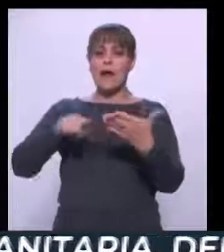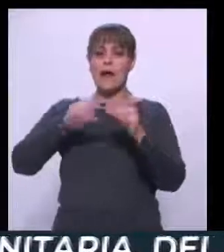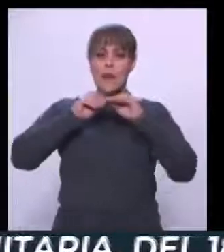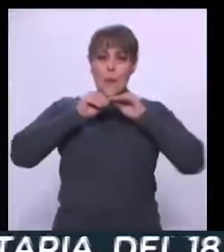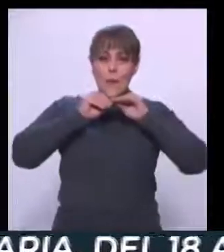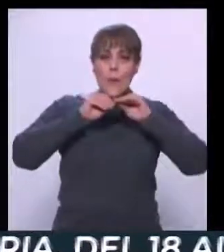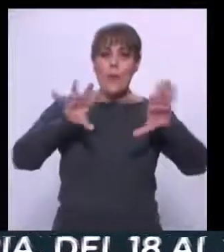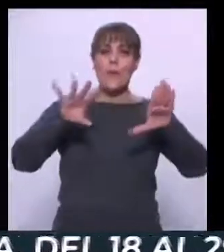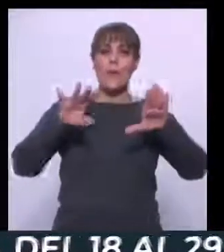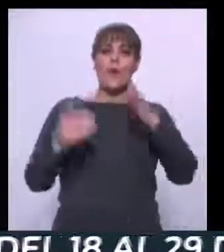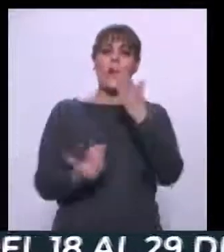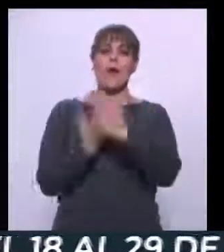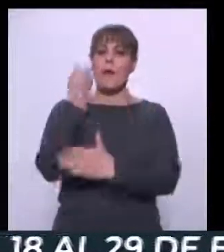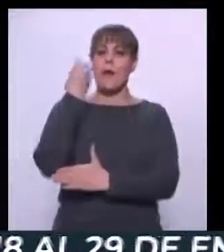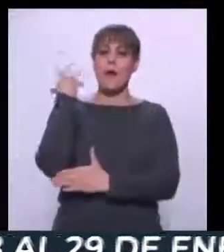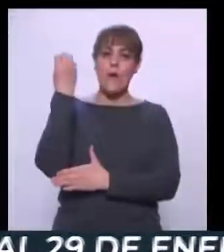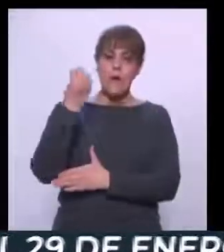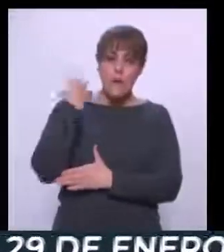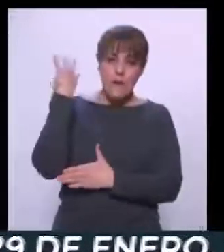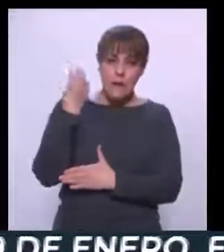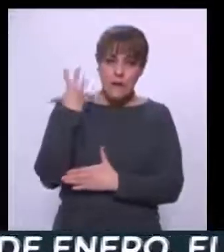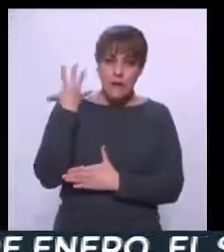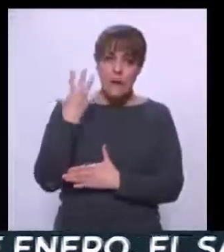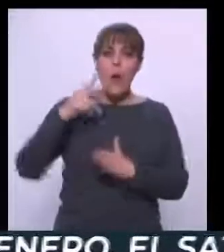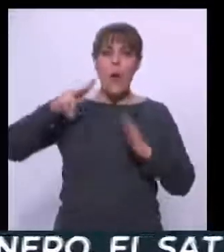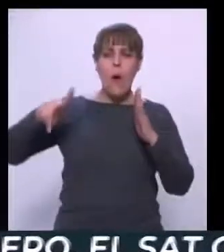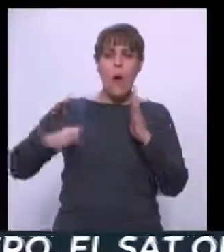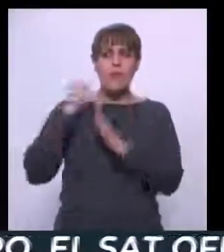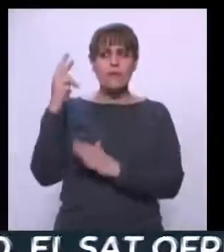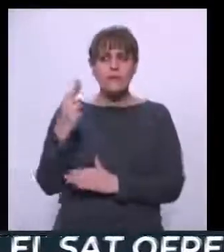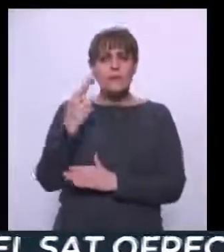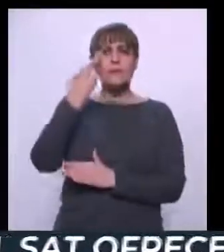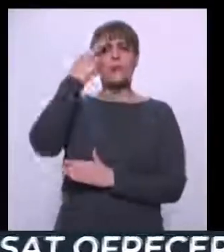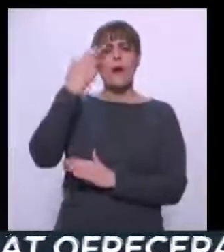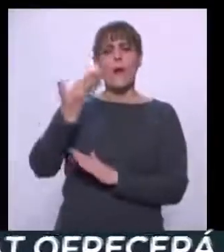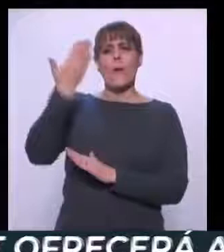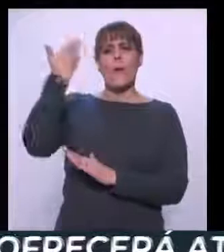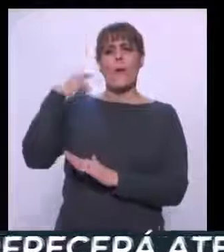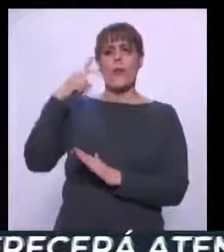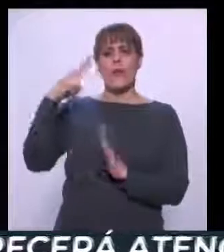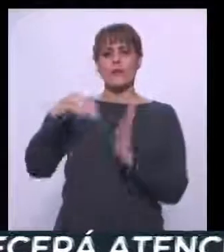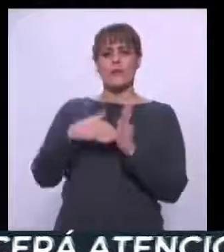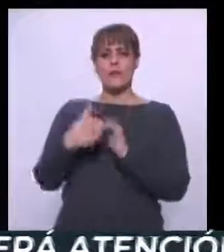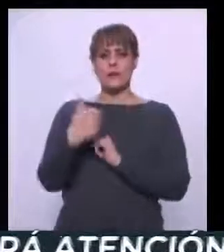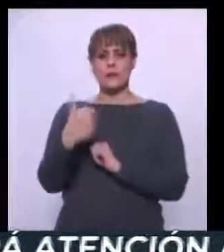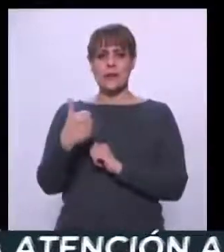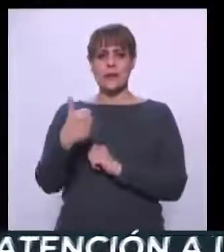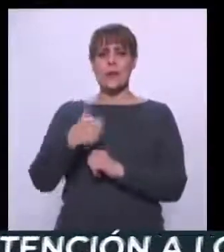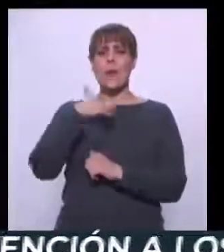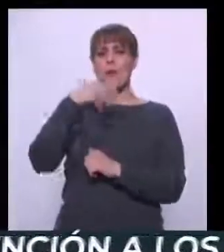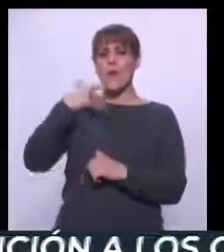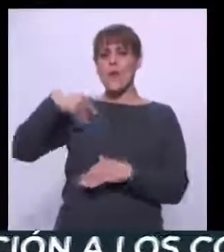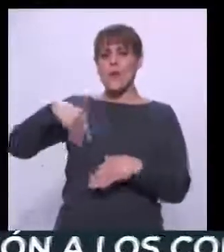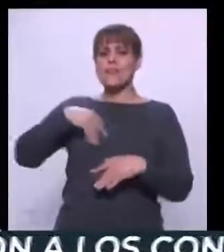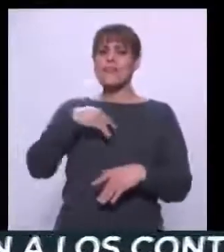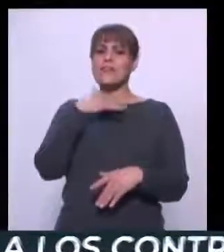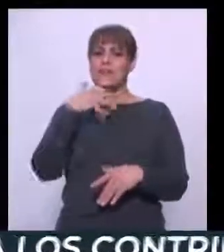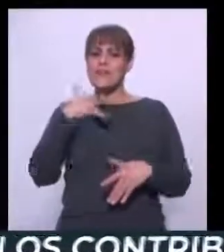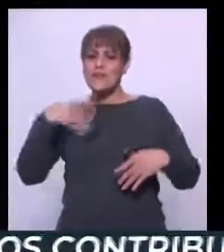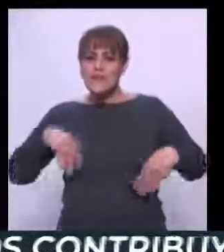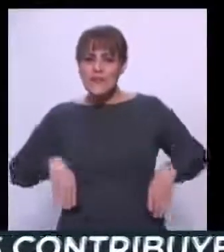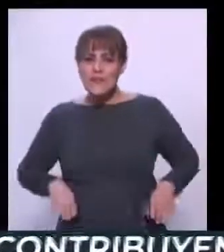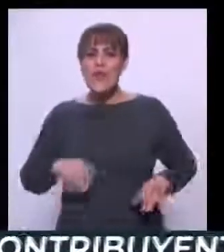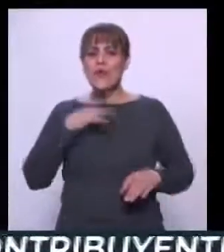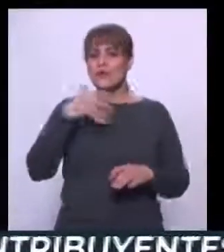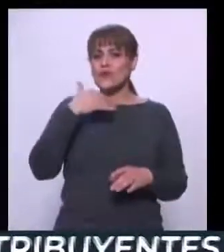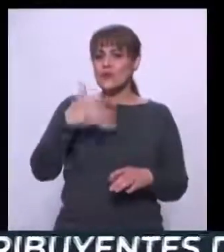electoral, pues se ha revivido la memoria de lo que sucedió en las elecciones de 2006, también en las del 2012 aquí en México. Y